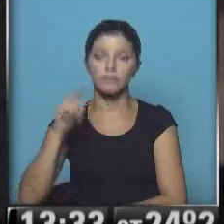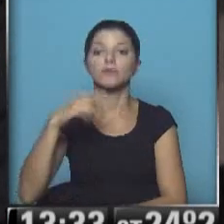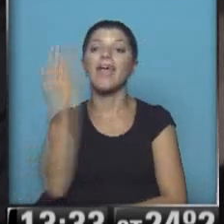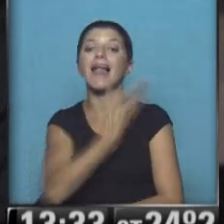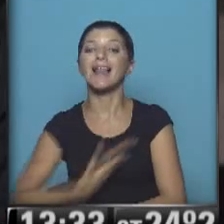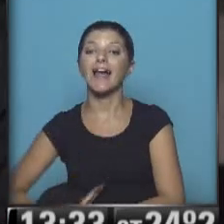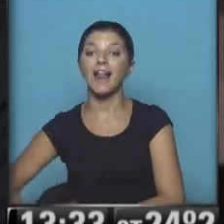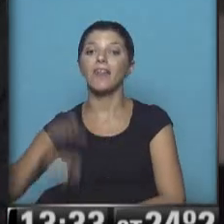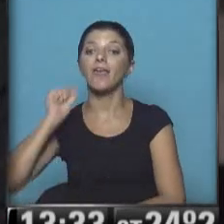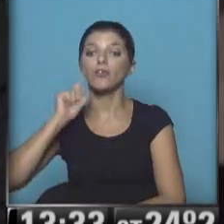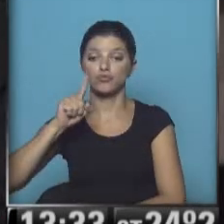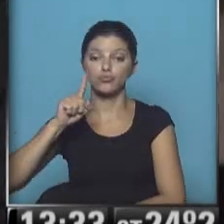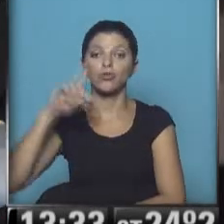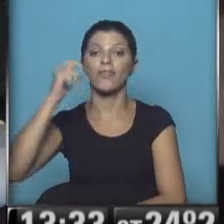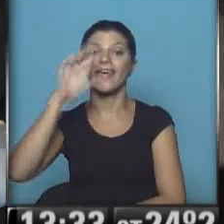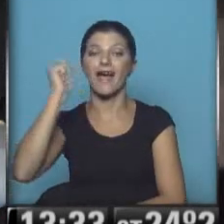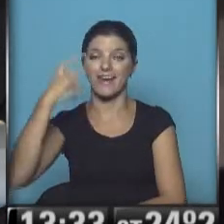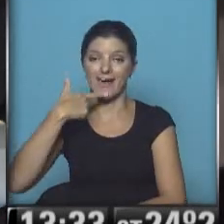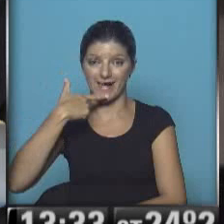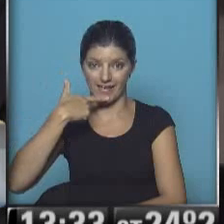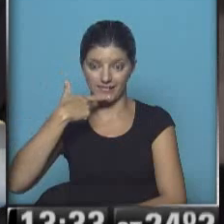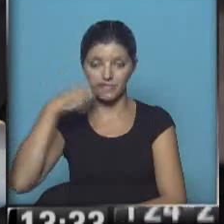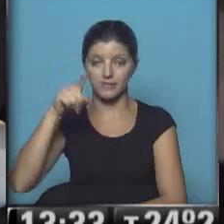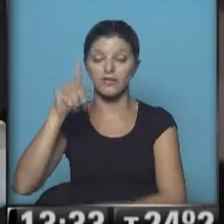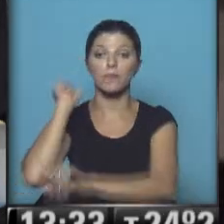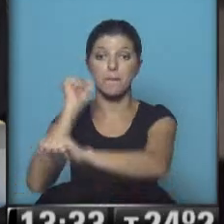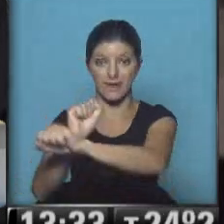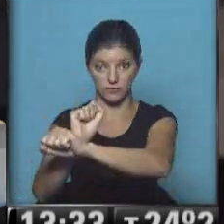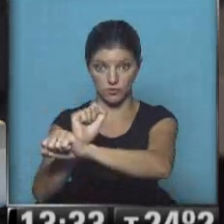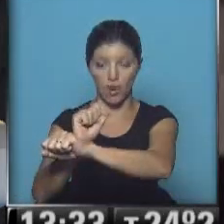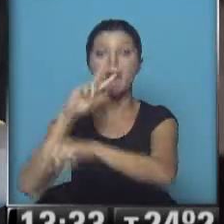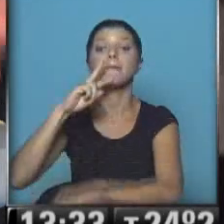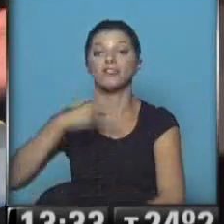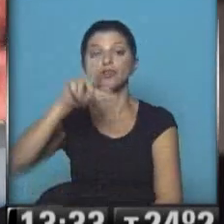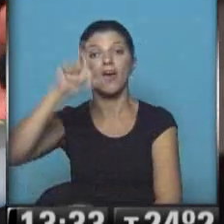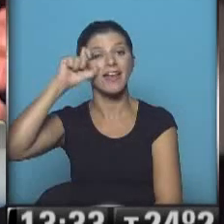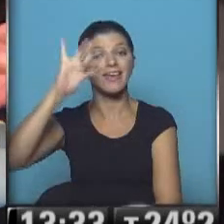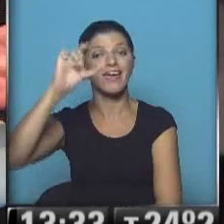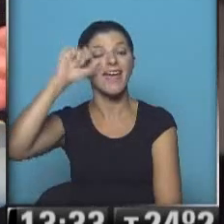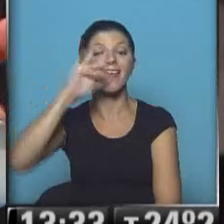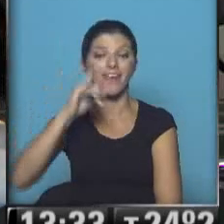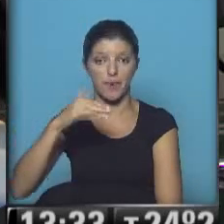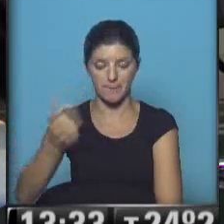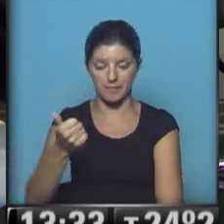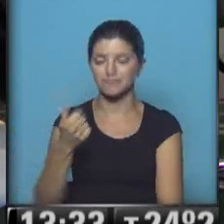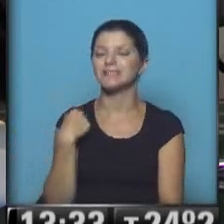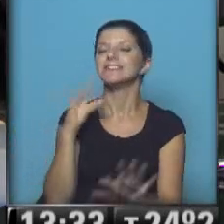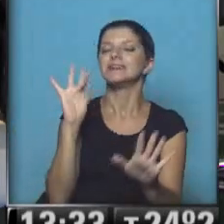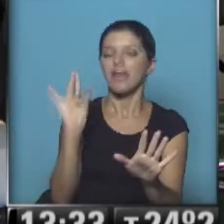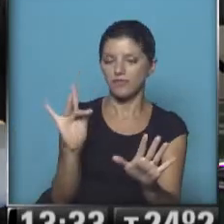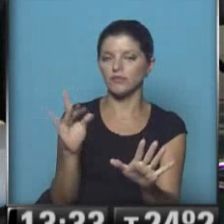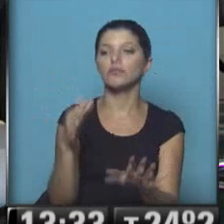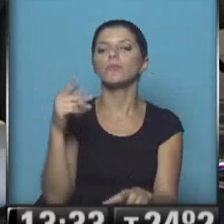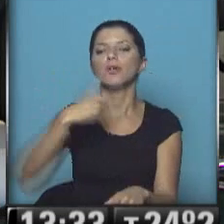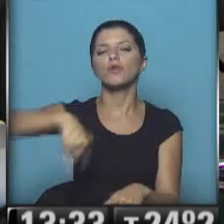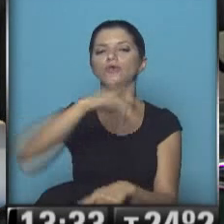alcalde Metropolitano de Caracas Antonio Ledesma es que es complejo el tema no porque nosotros venos